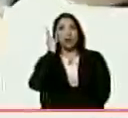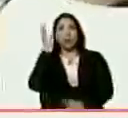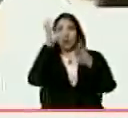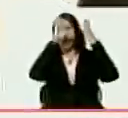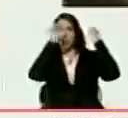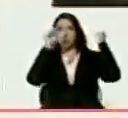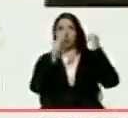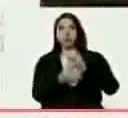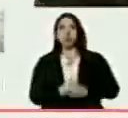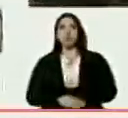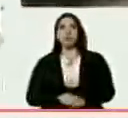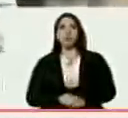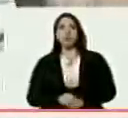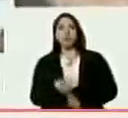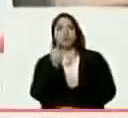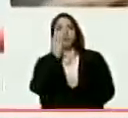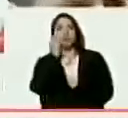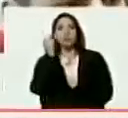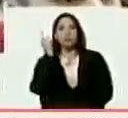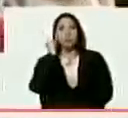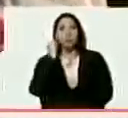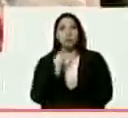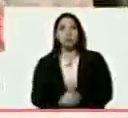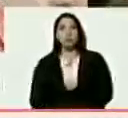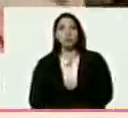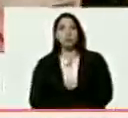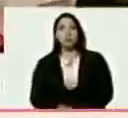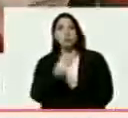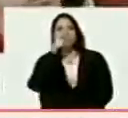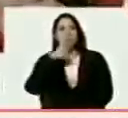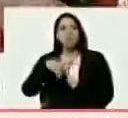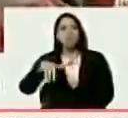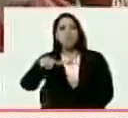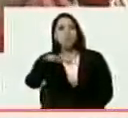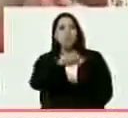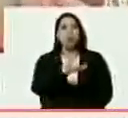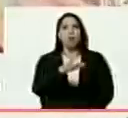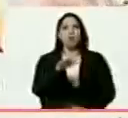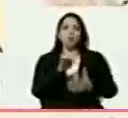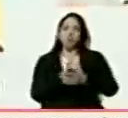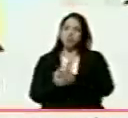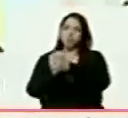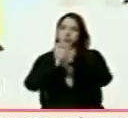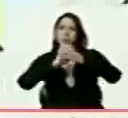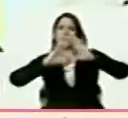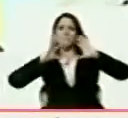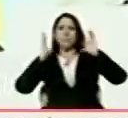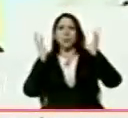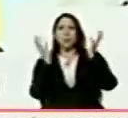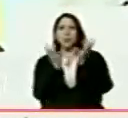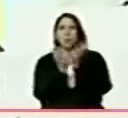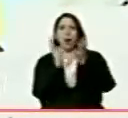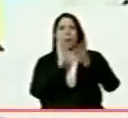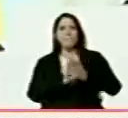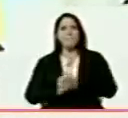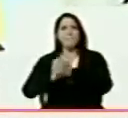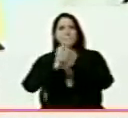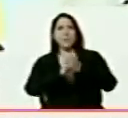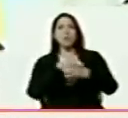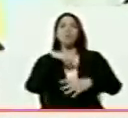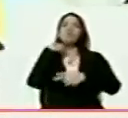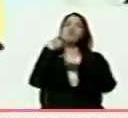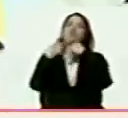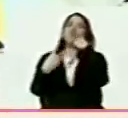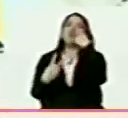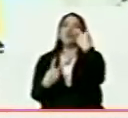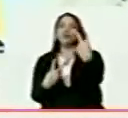embajadores, embajadoras de los pueblos aliados del mundo, compañeros, delegados